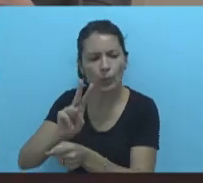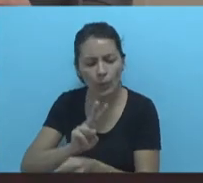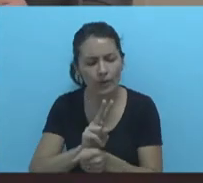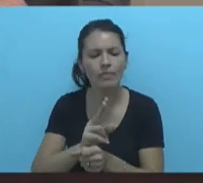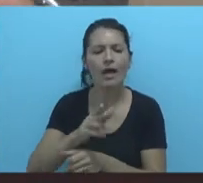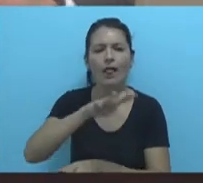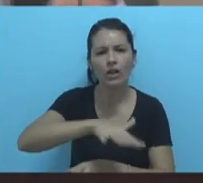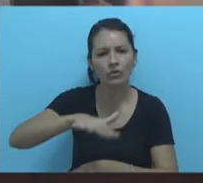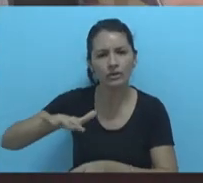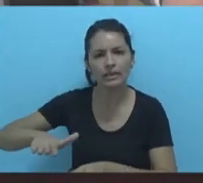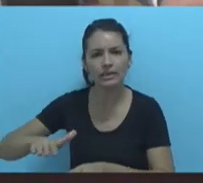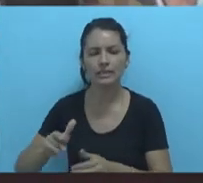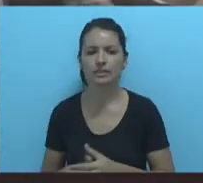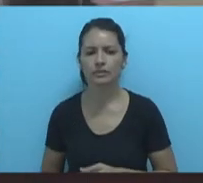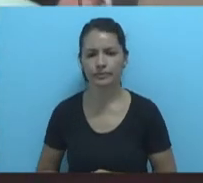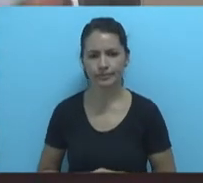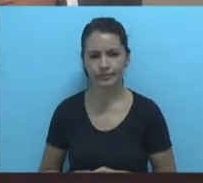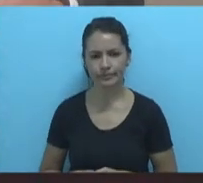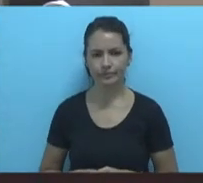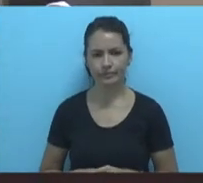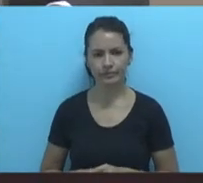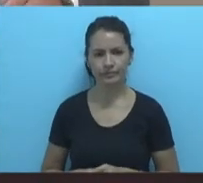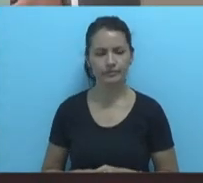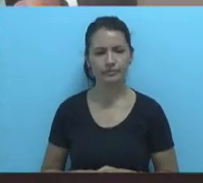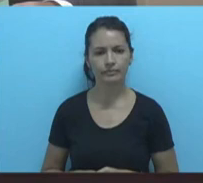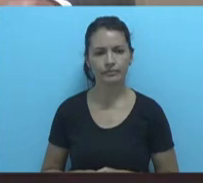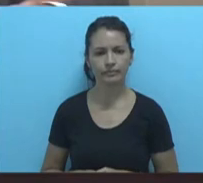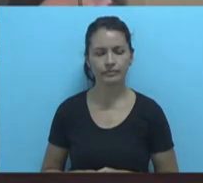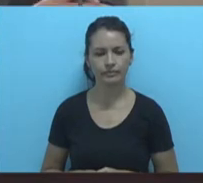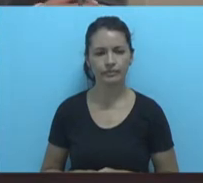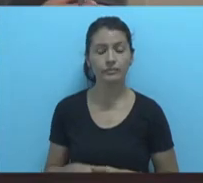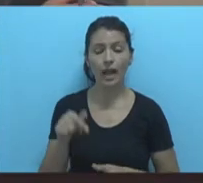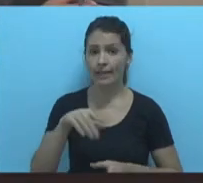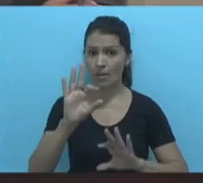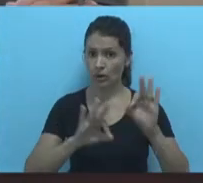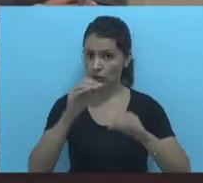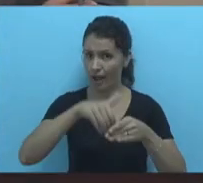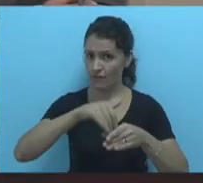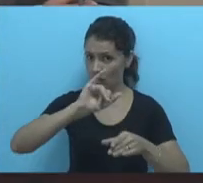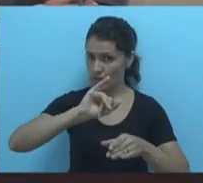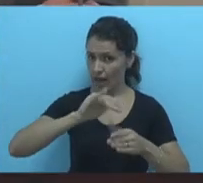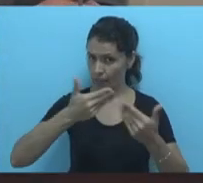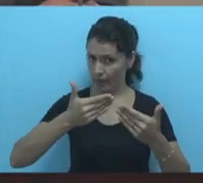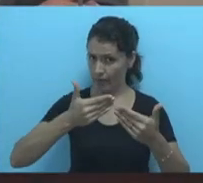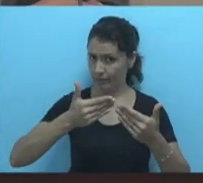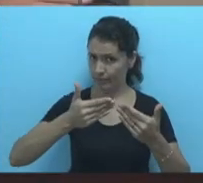Familia. A consideración, el tratamiento sobre tablas del proyecto de comunicación a